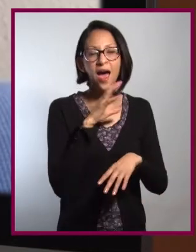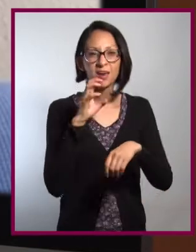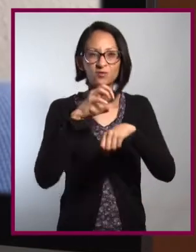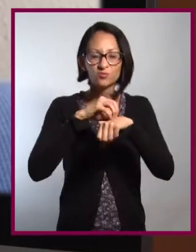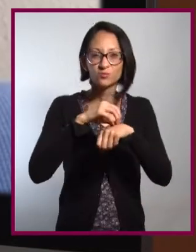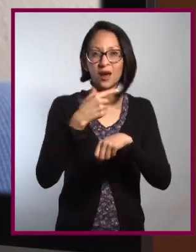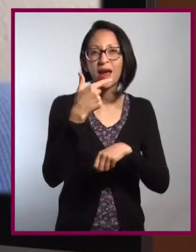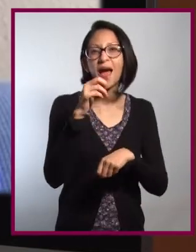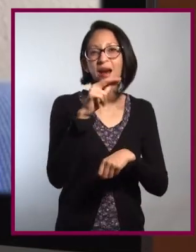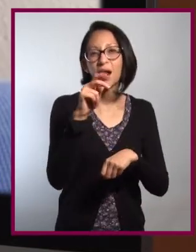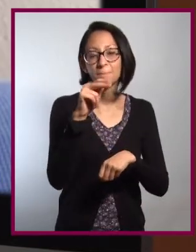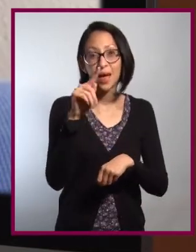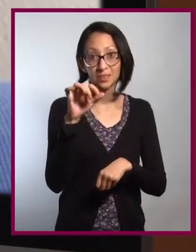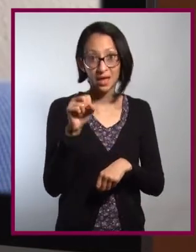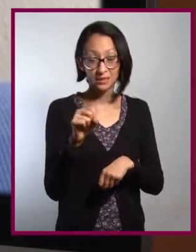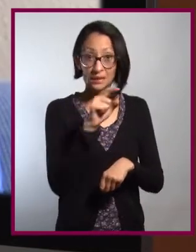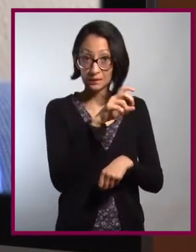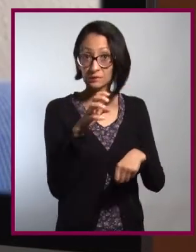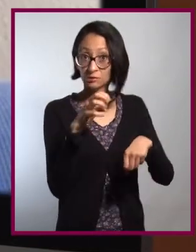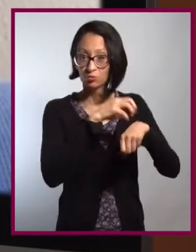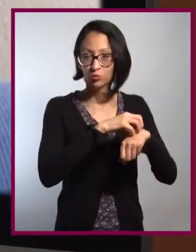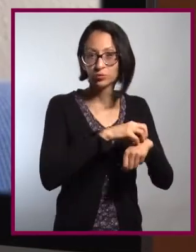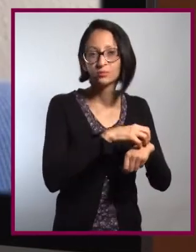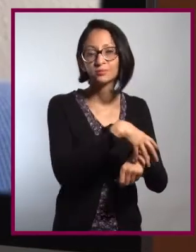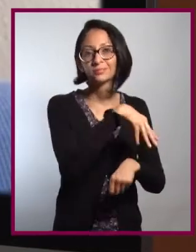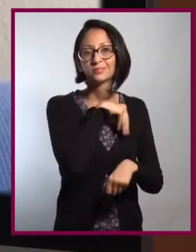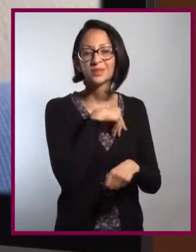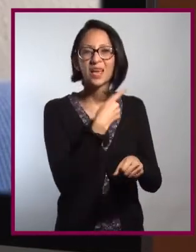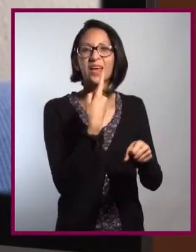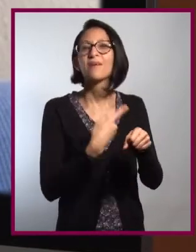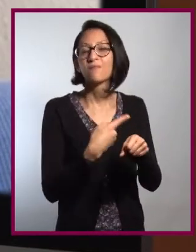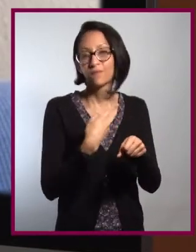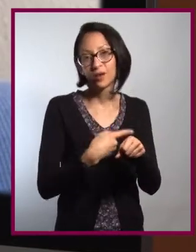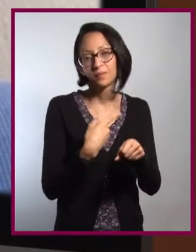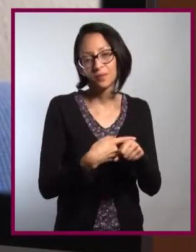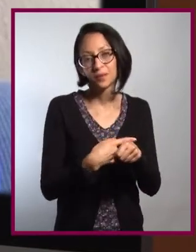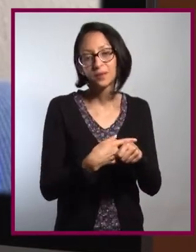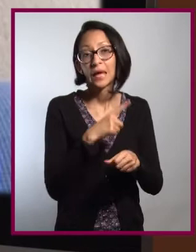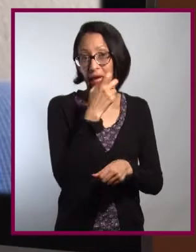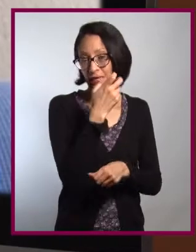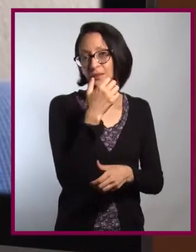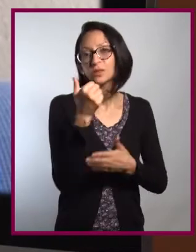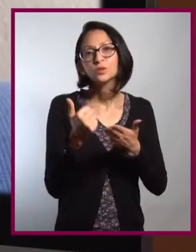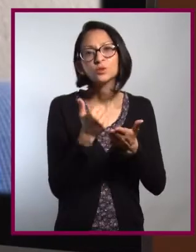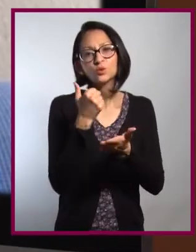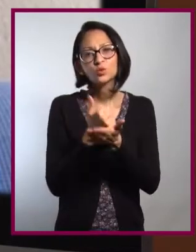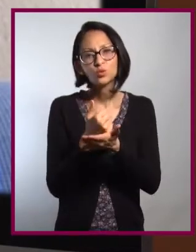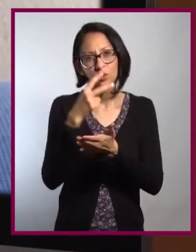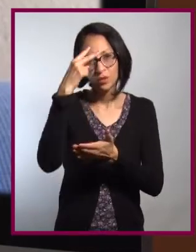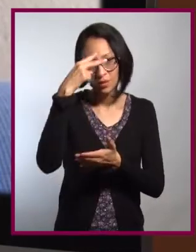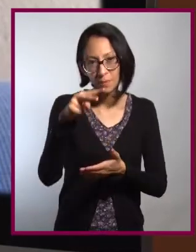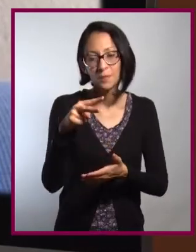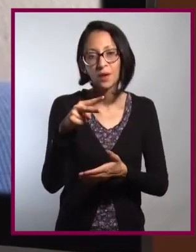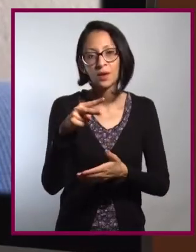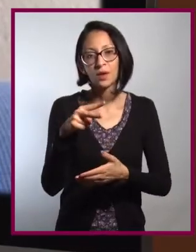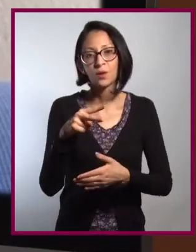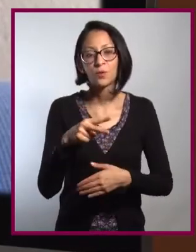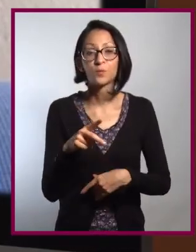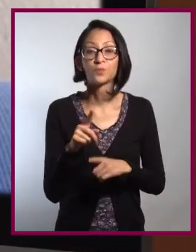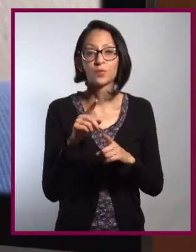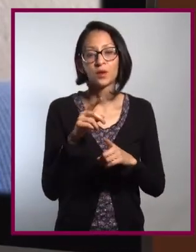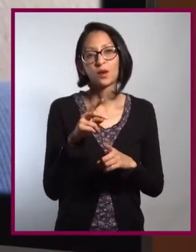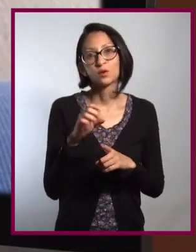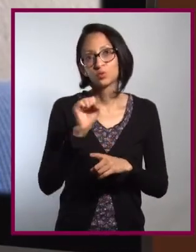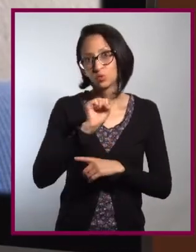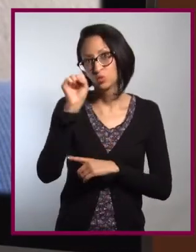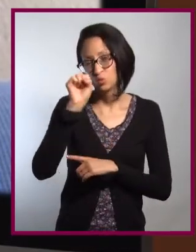transmiten ciertas enfermedades, por ejemplo, enfermedades por riquecias, ¿no? En la Ciudad de México, si uno viaja hacia el sur,